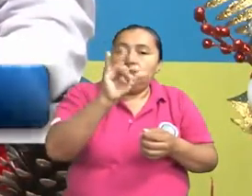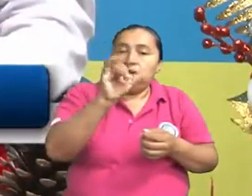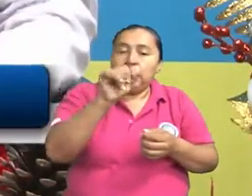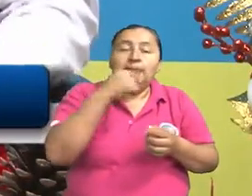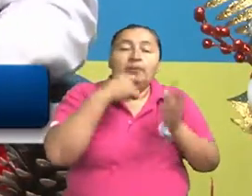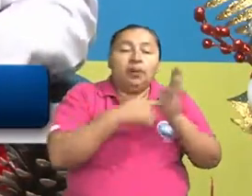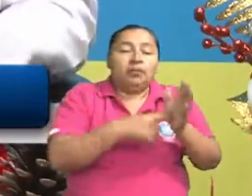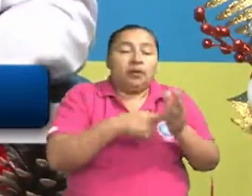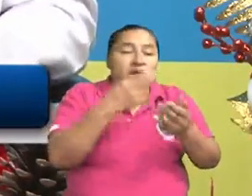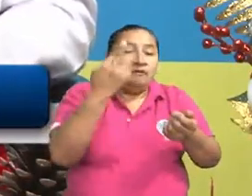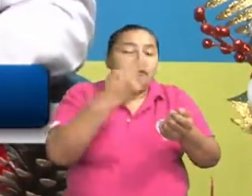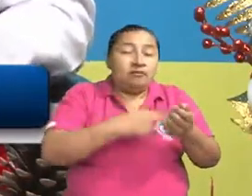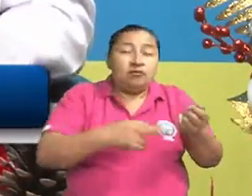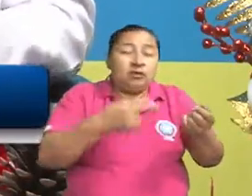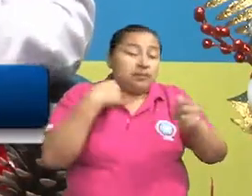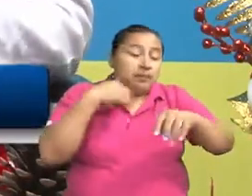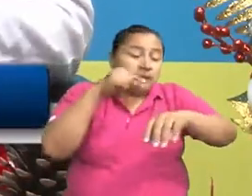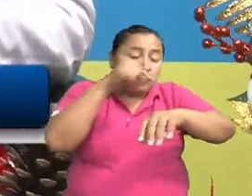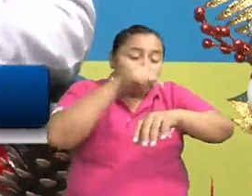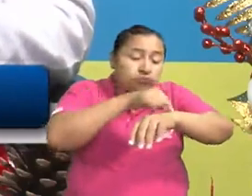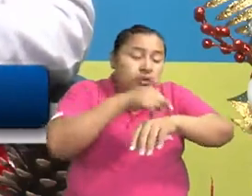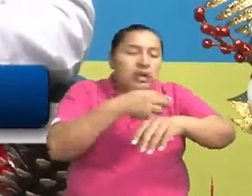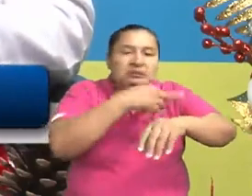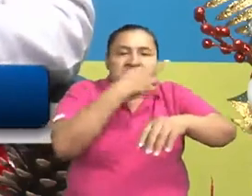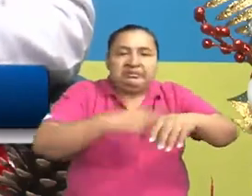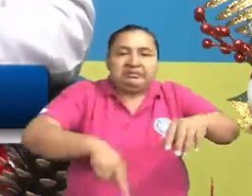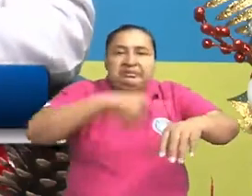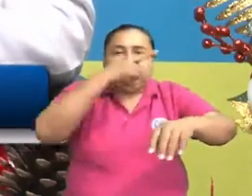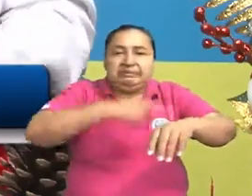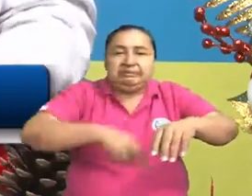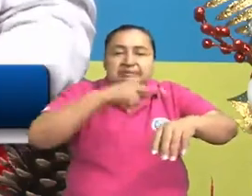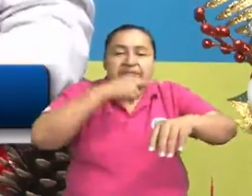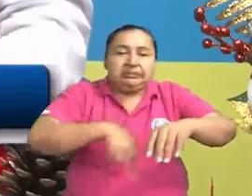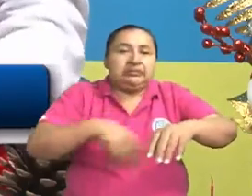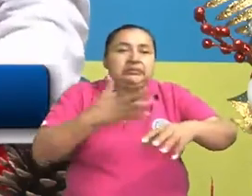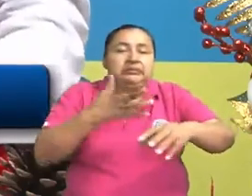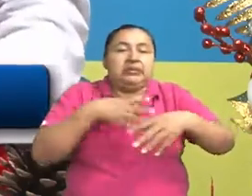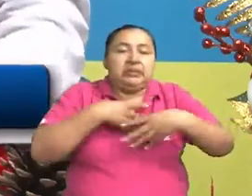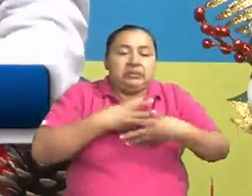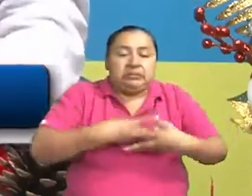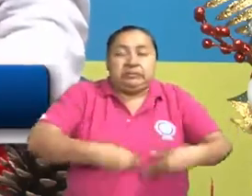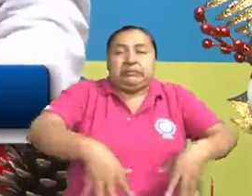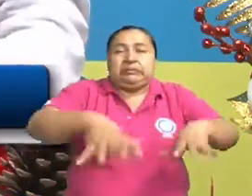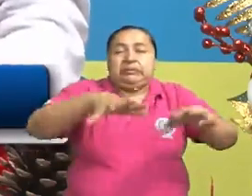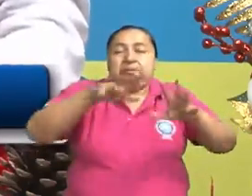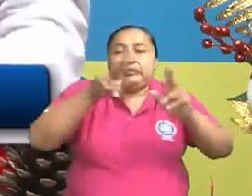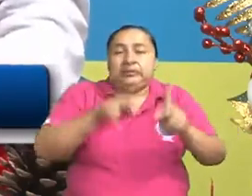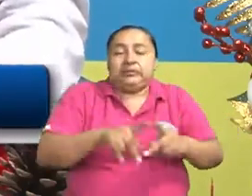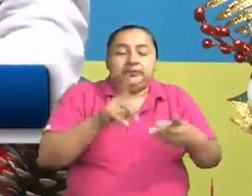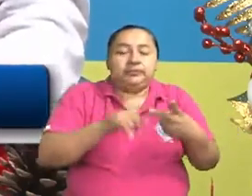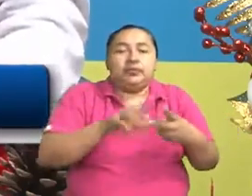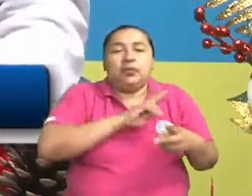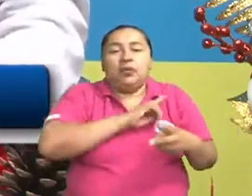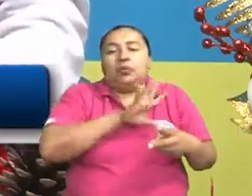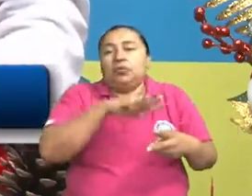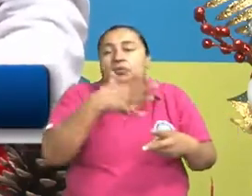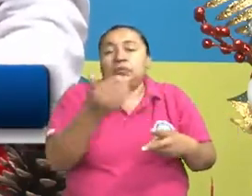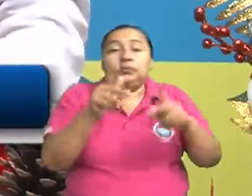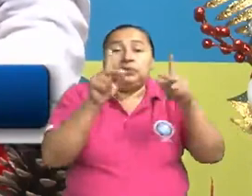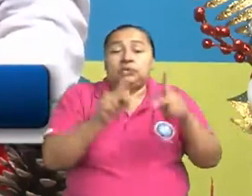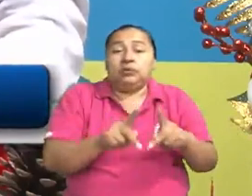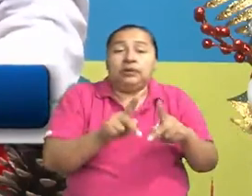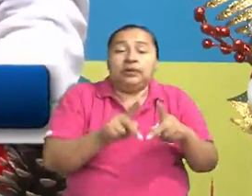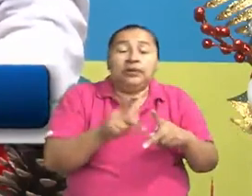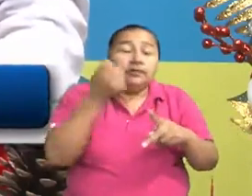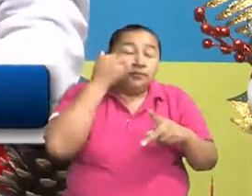un factor, entonces favorece al sangrado. O sea, al hacerte un pinchazo podemos favorecer a que sangre. Está contraindicado en estos pacientitos,